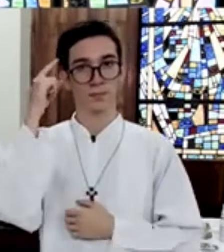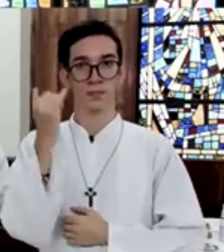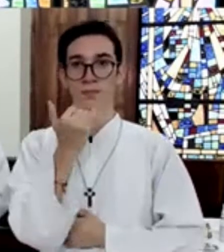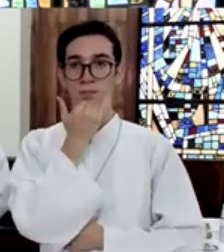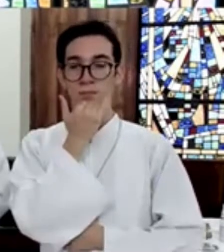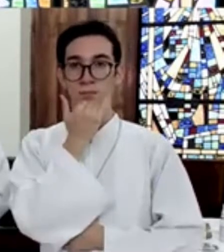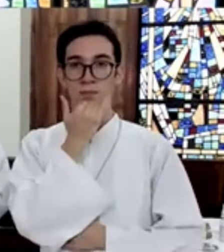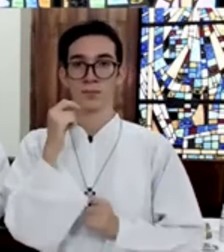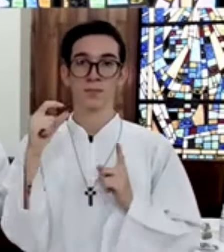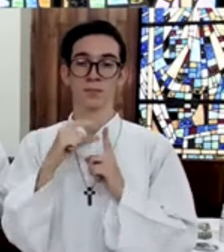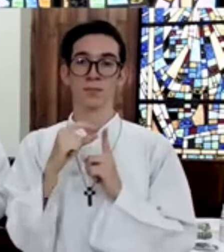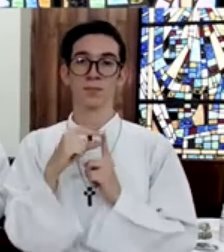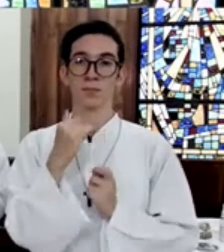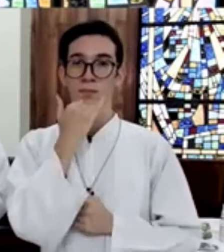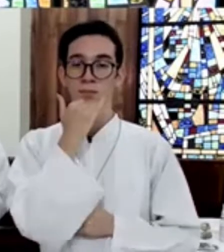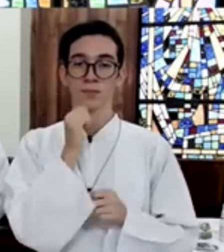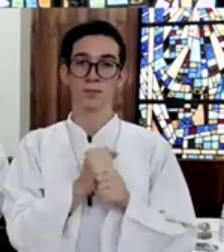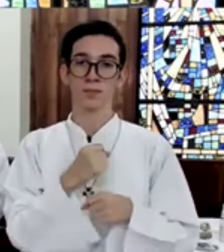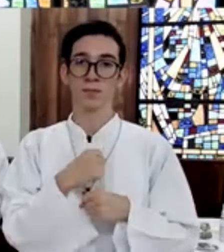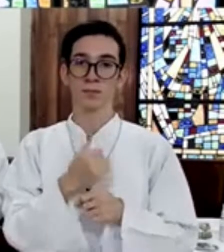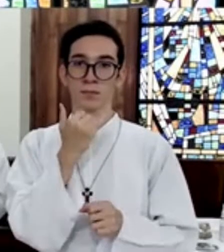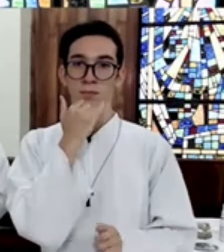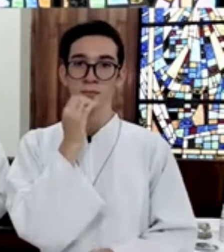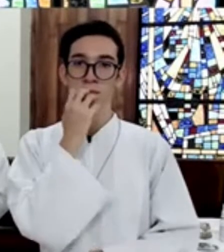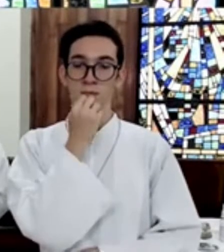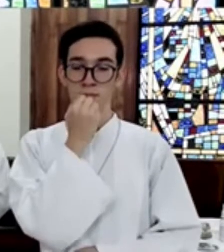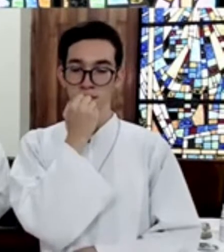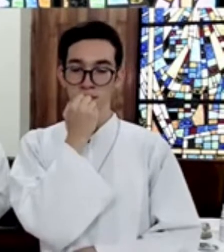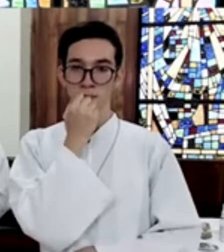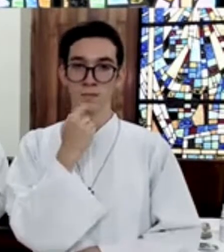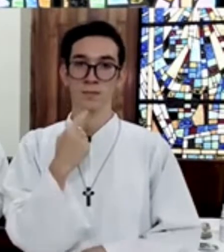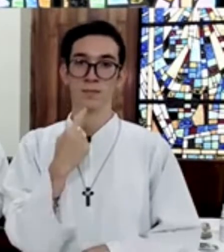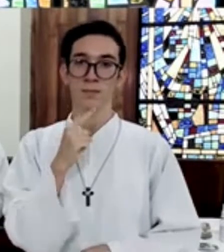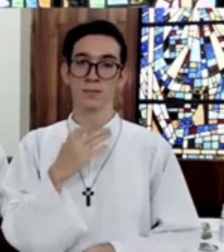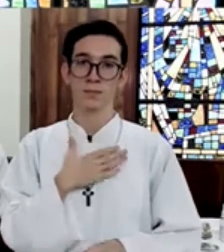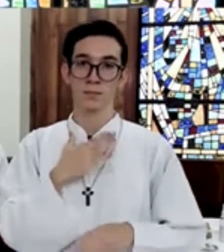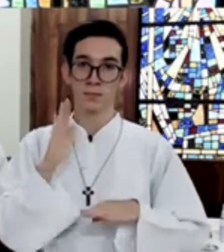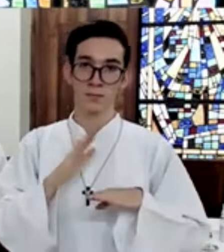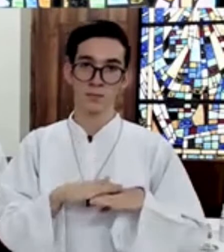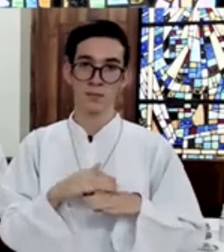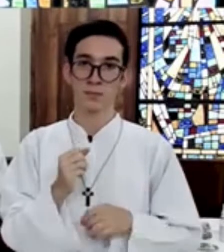de pensamiento, palabra, obra y omisión.